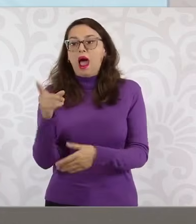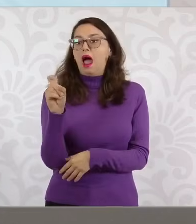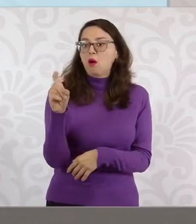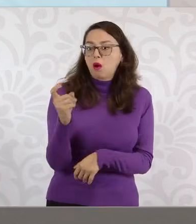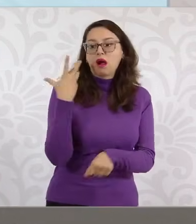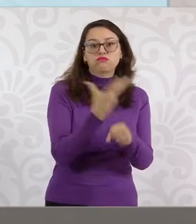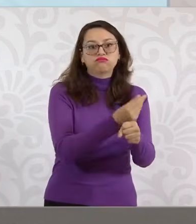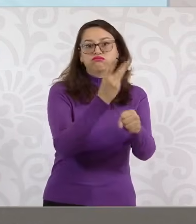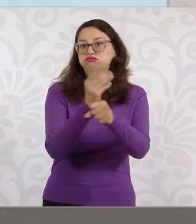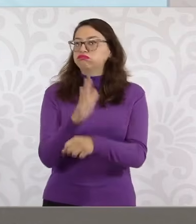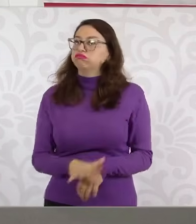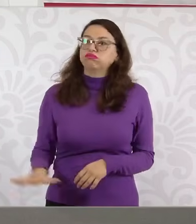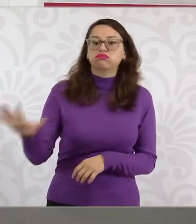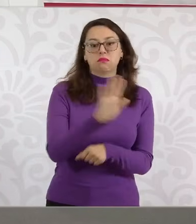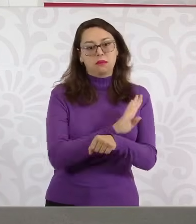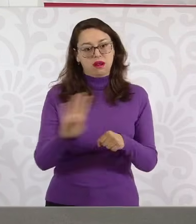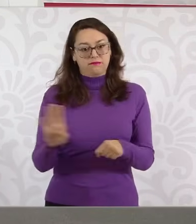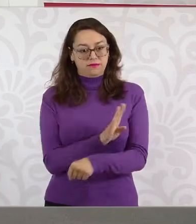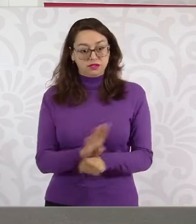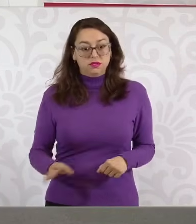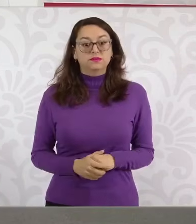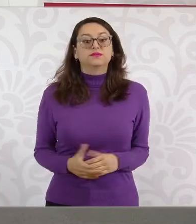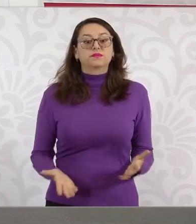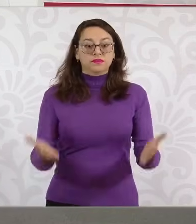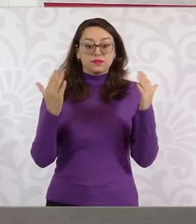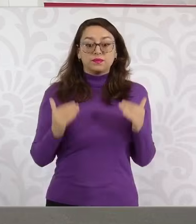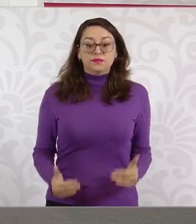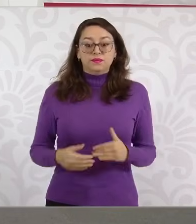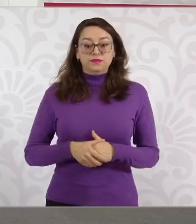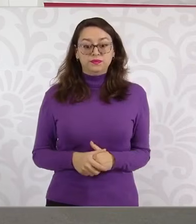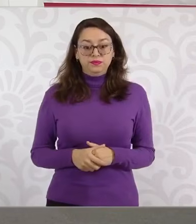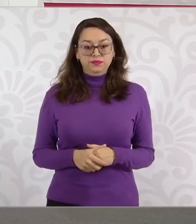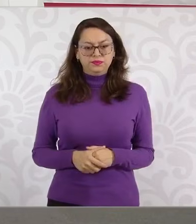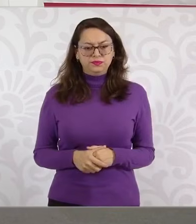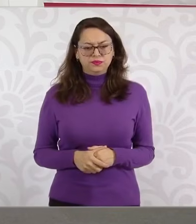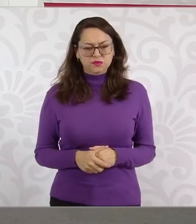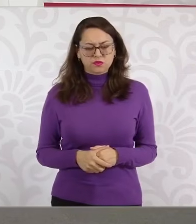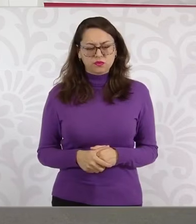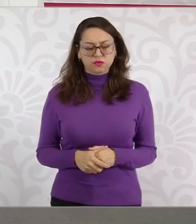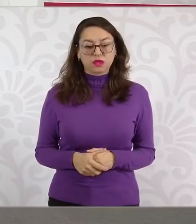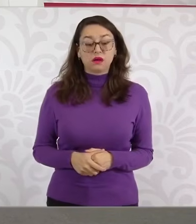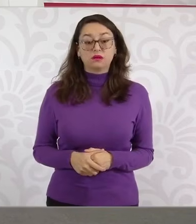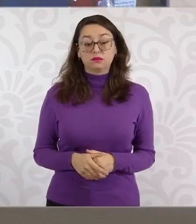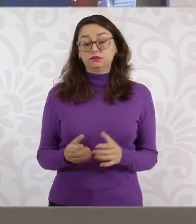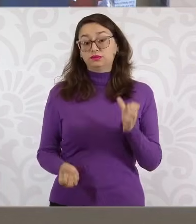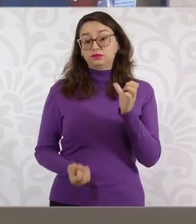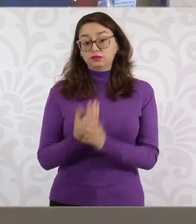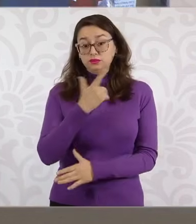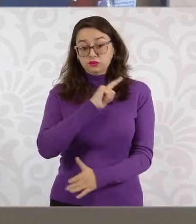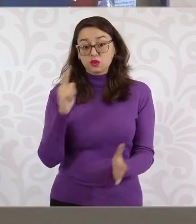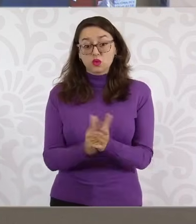beneficios a las y los mexicanos. Adelante, por favor. Estamos incrementando también ya en este nuevo